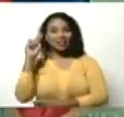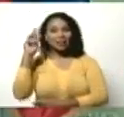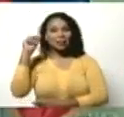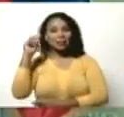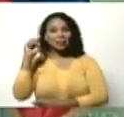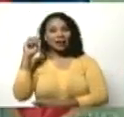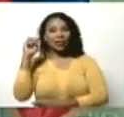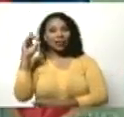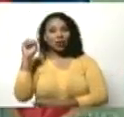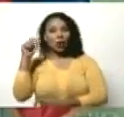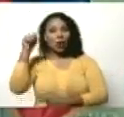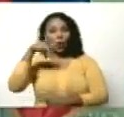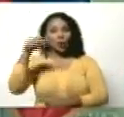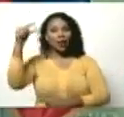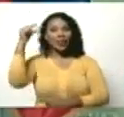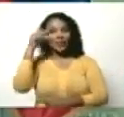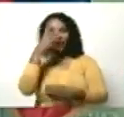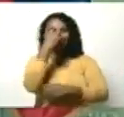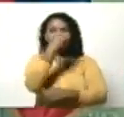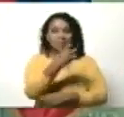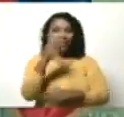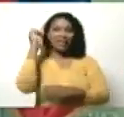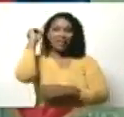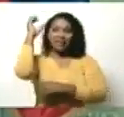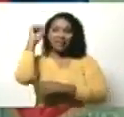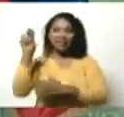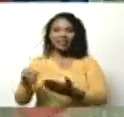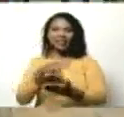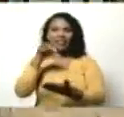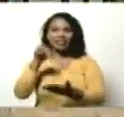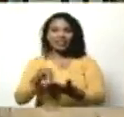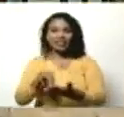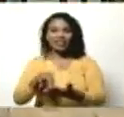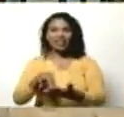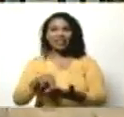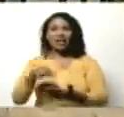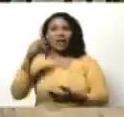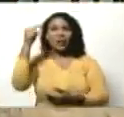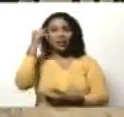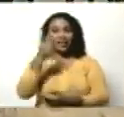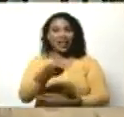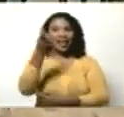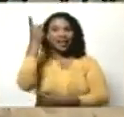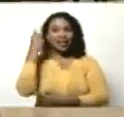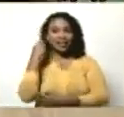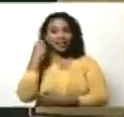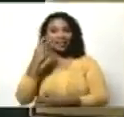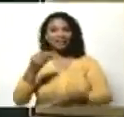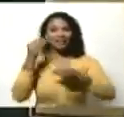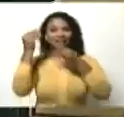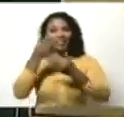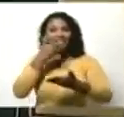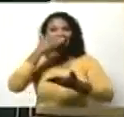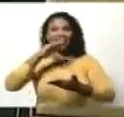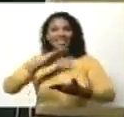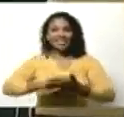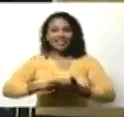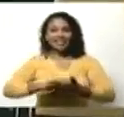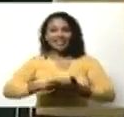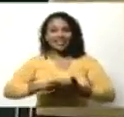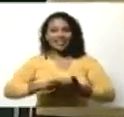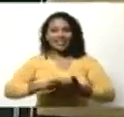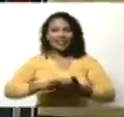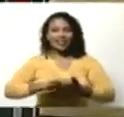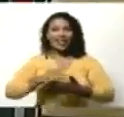que el día de hoy visita a la Asamblea Nacional, luego que el día de ayer entregara sus cartas credenciales ante